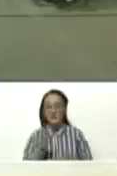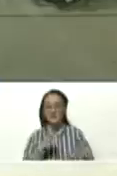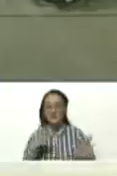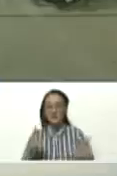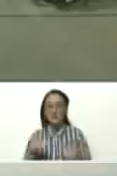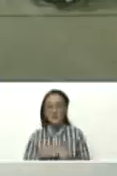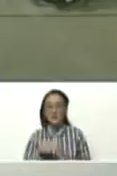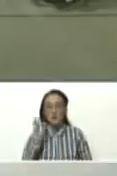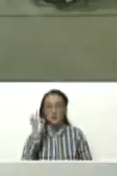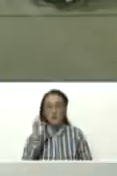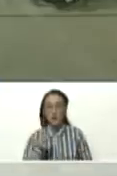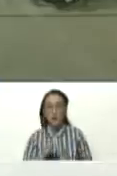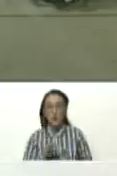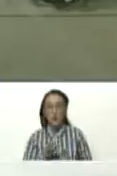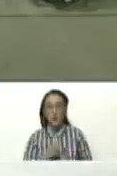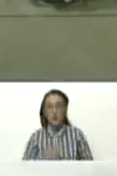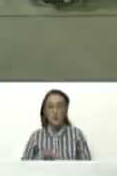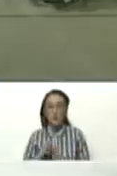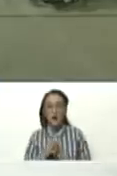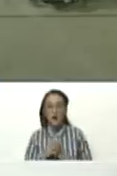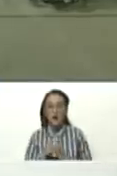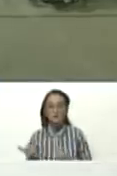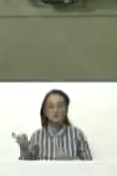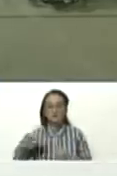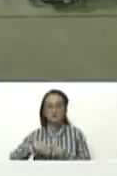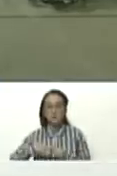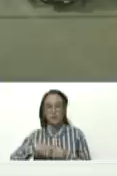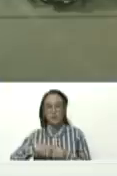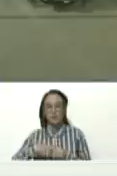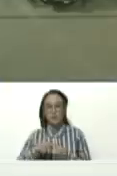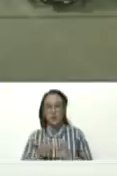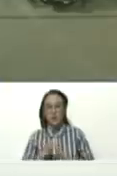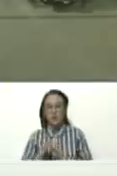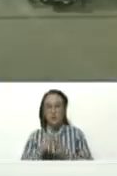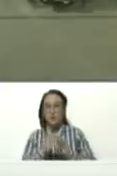19.000 consejos comunales están agregados en comunas.